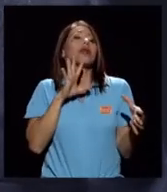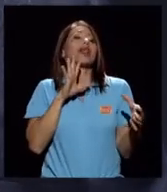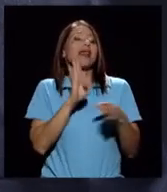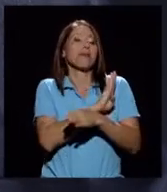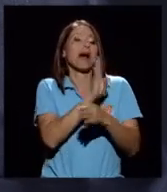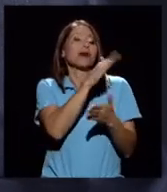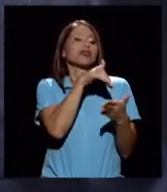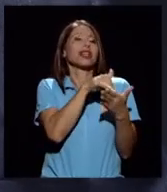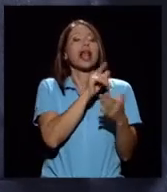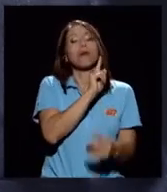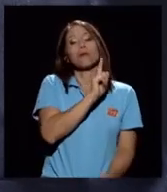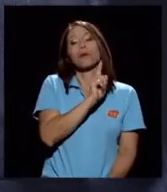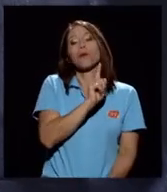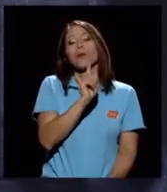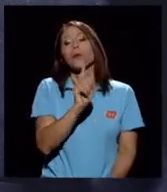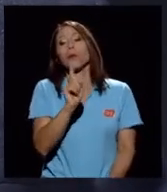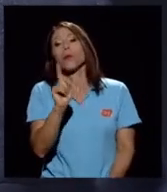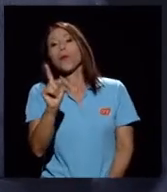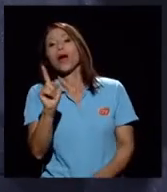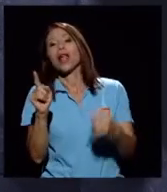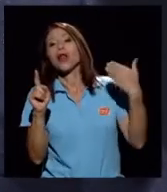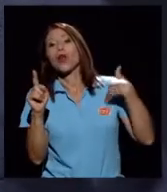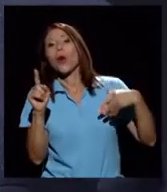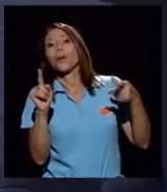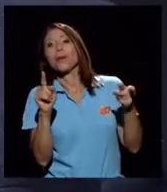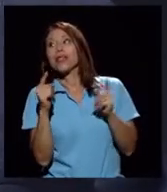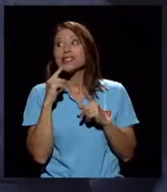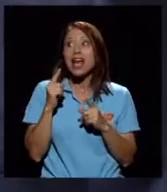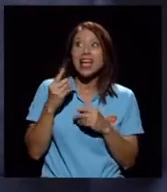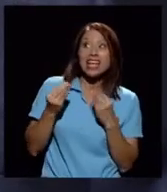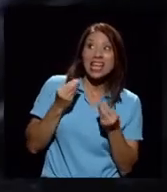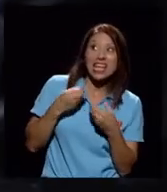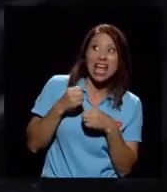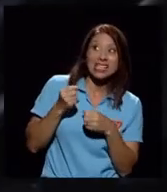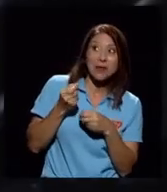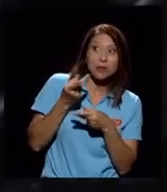por ahí y pasaba por la negra mesa y don jorge que devolvamos